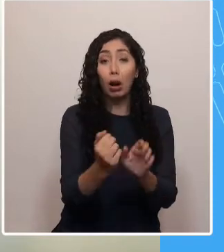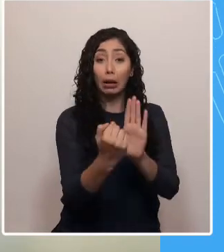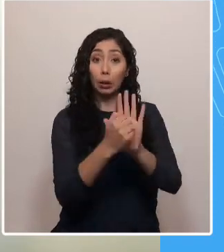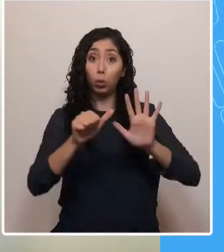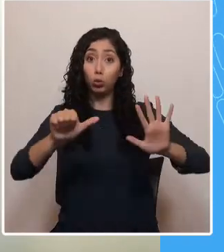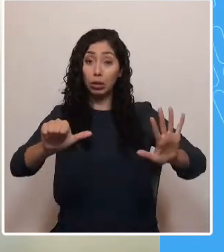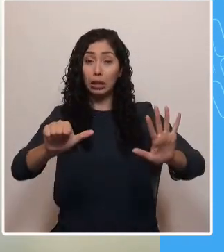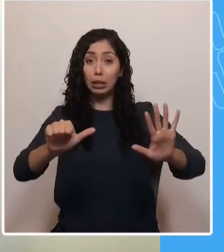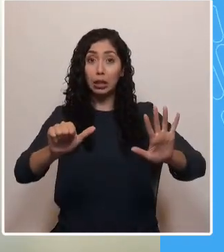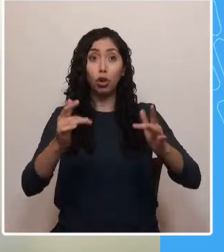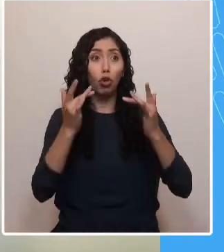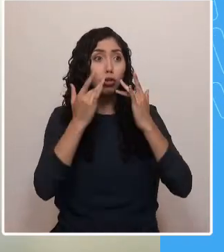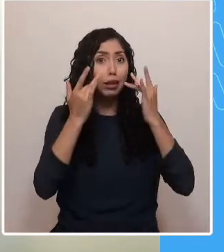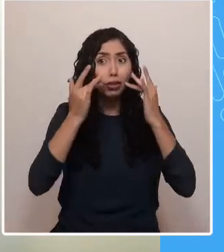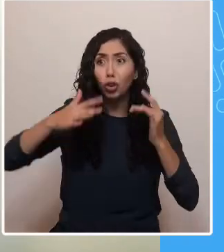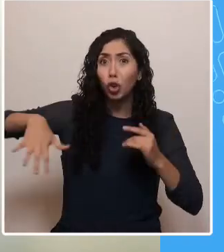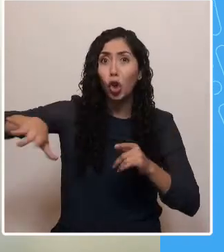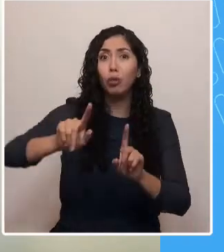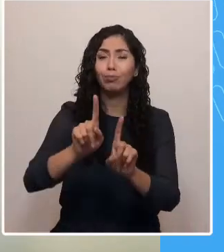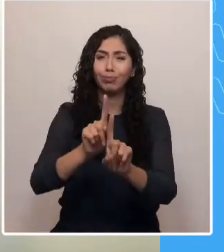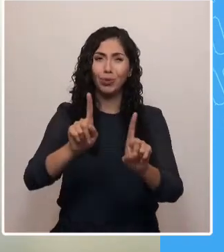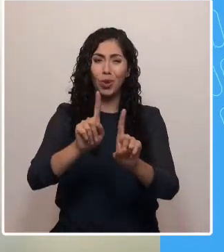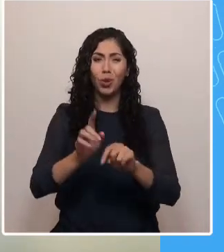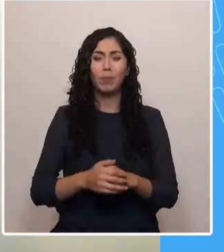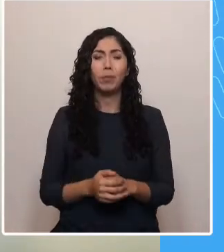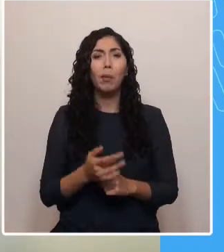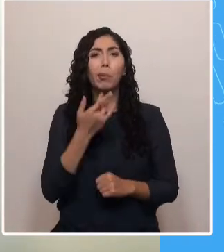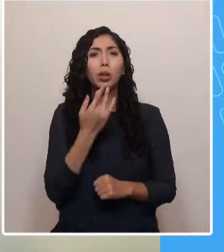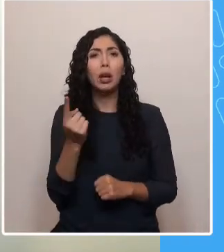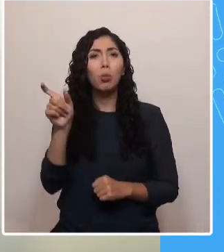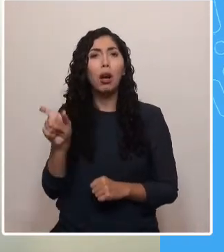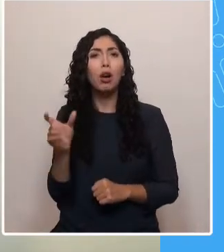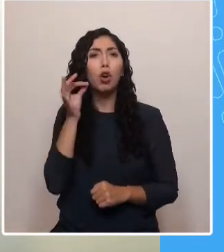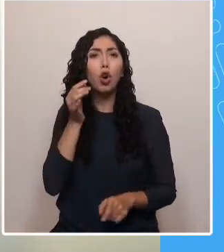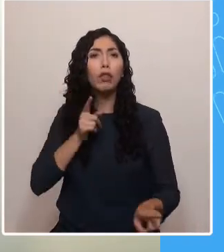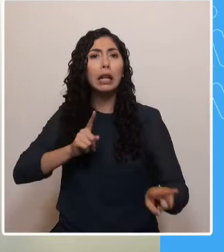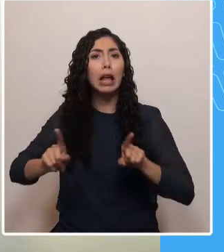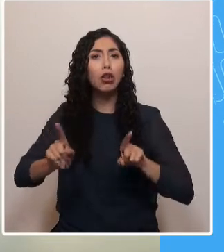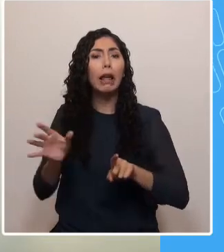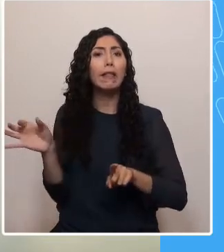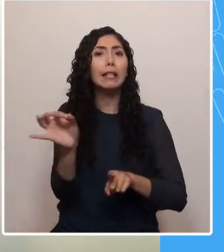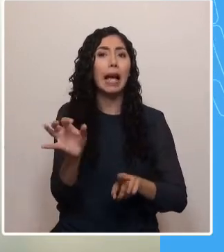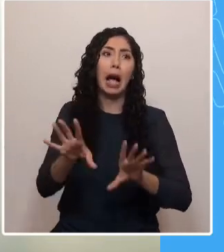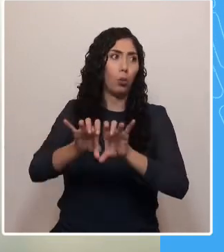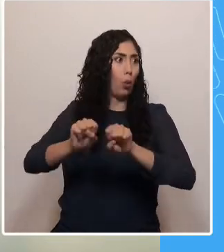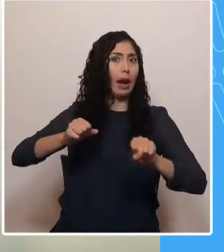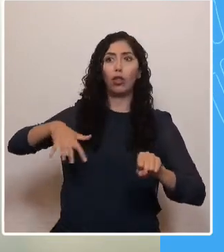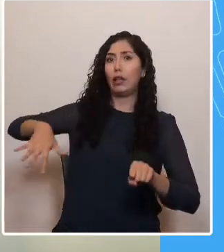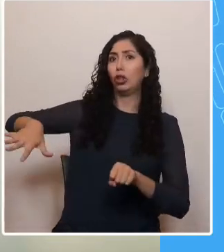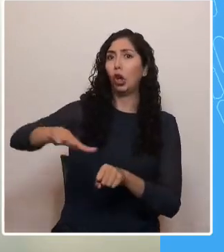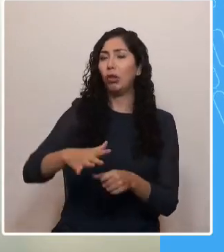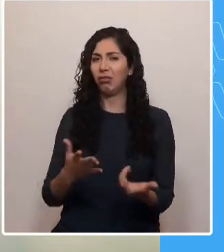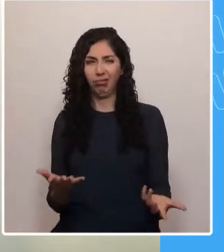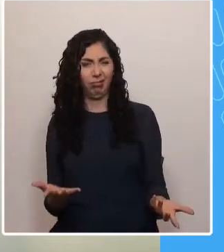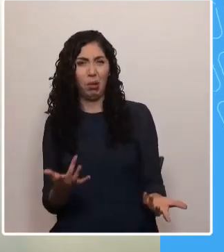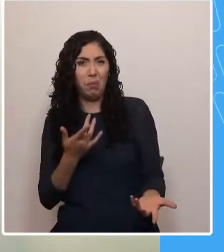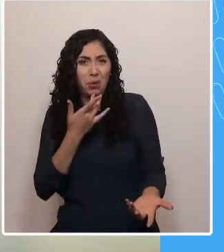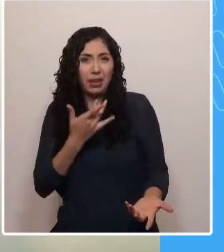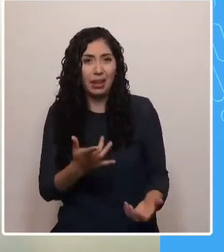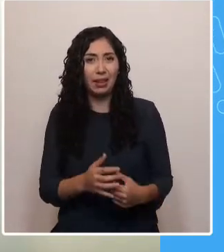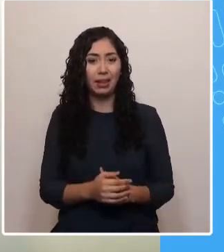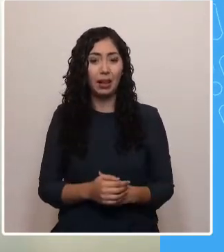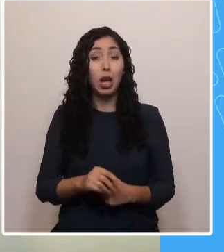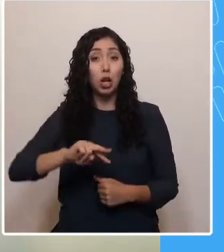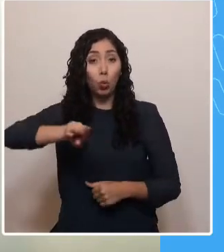deja contento a nadie. No sé por qué una de nuestras coordinadoras se atreve a decir que fue producto de un consenso amplio. Para variar, se excluyó a